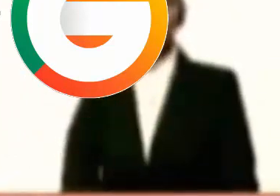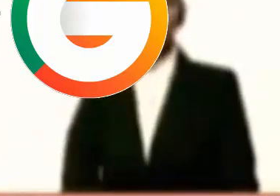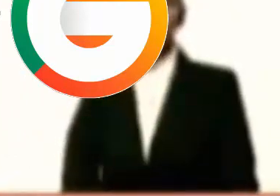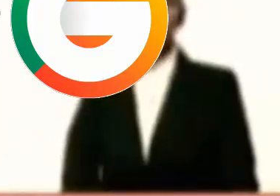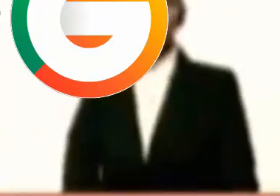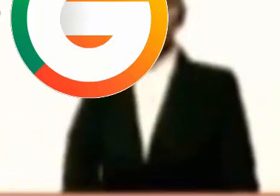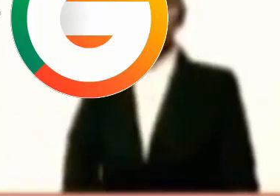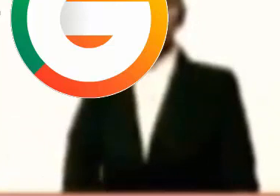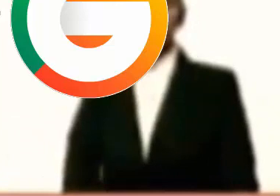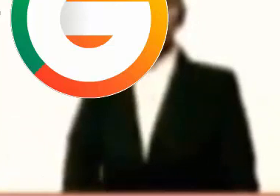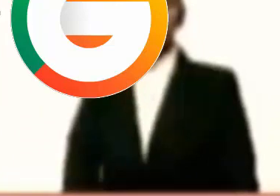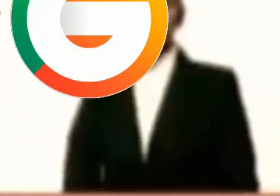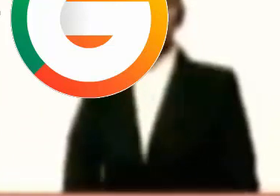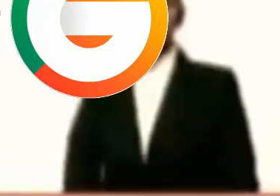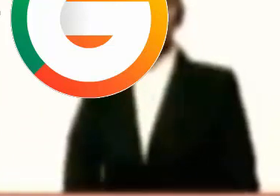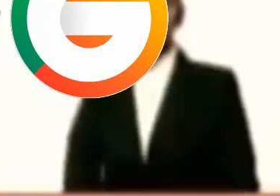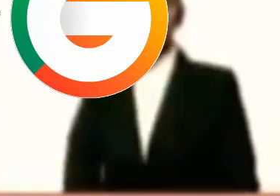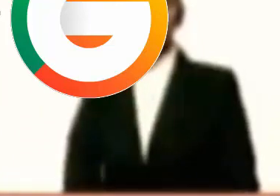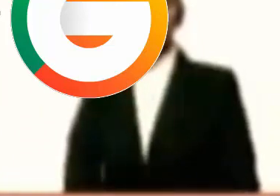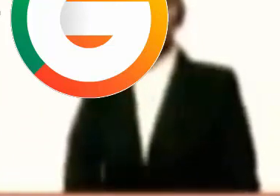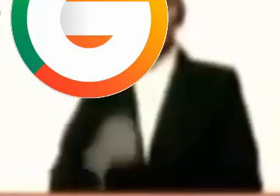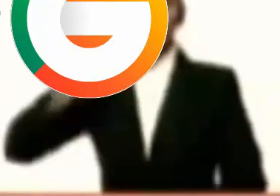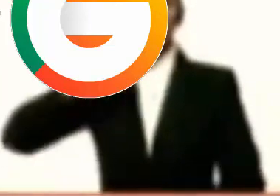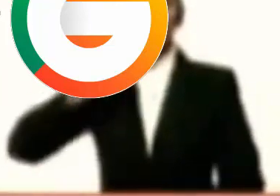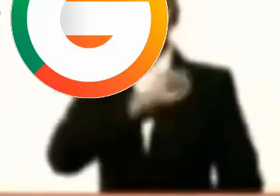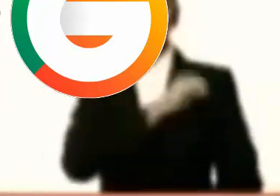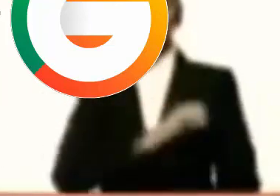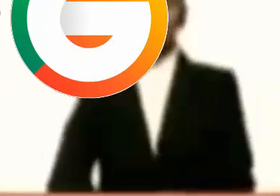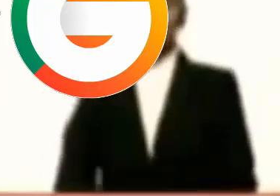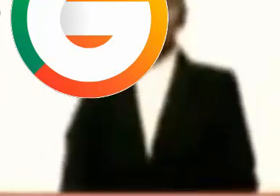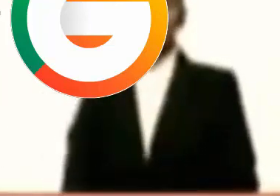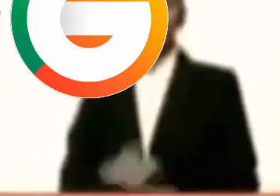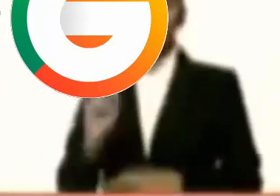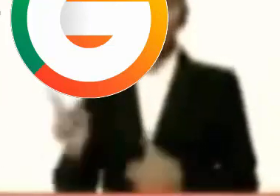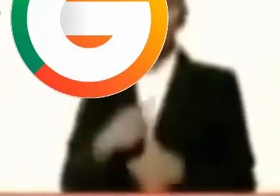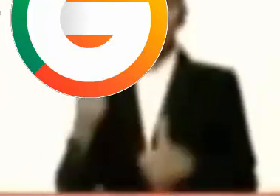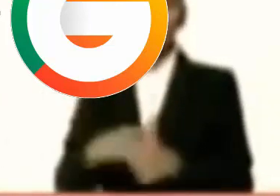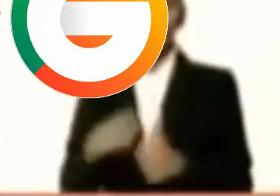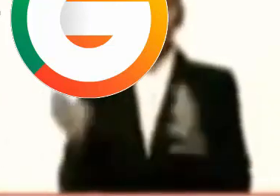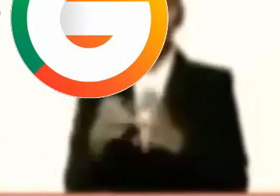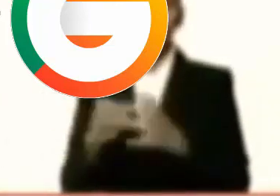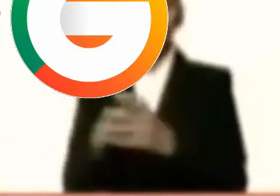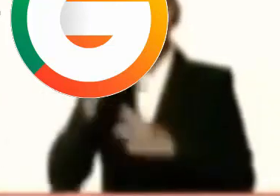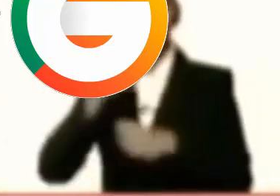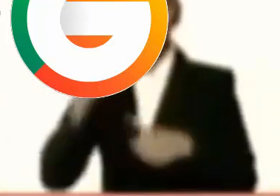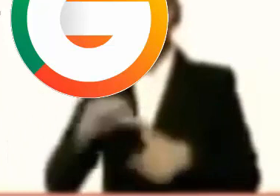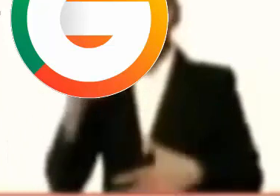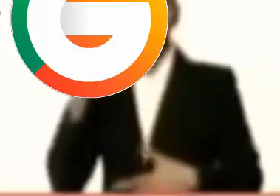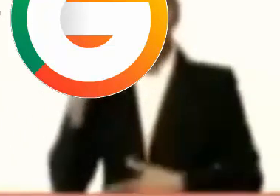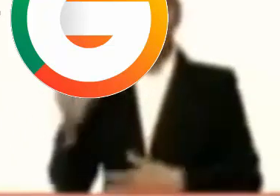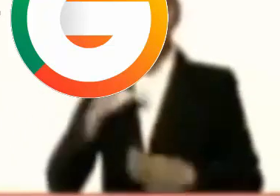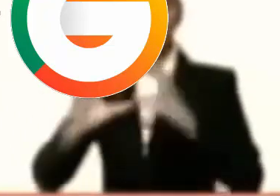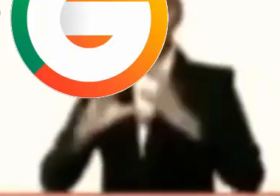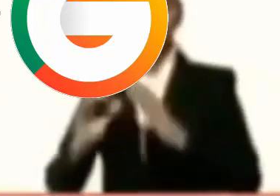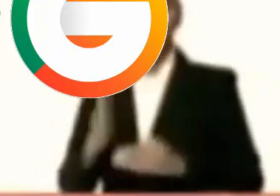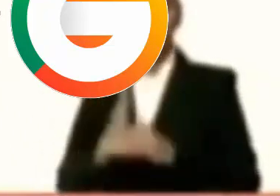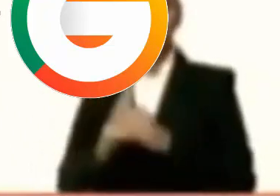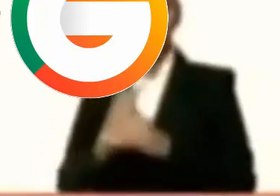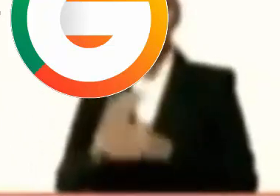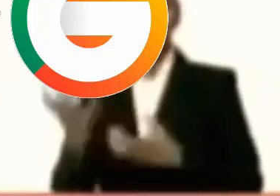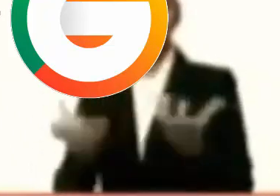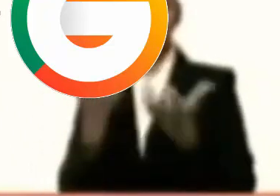En Tailandia, el BRN, principal grupo armado del sur, lanza comunicado de alto al fuego